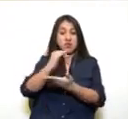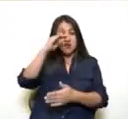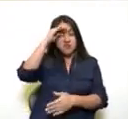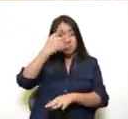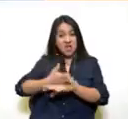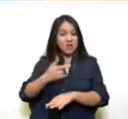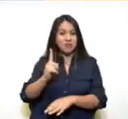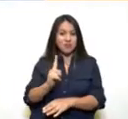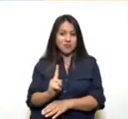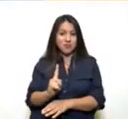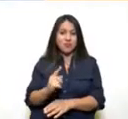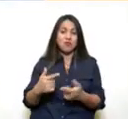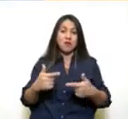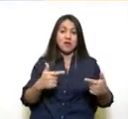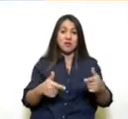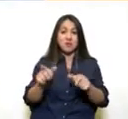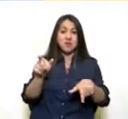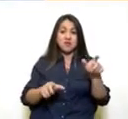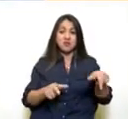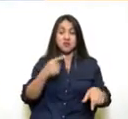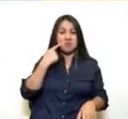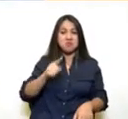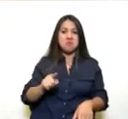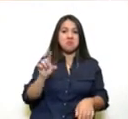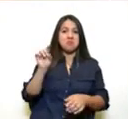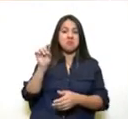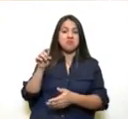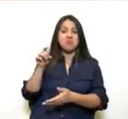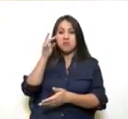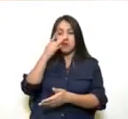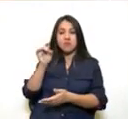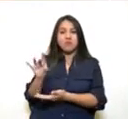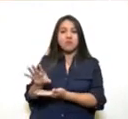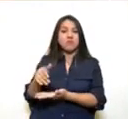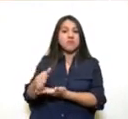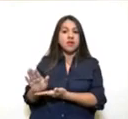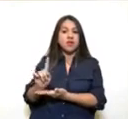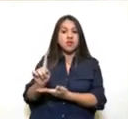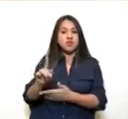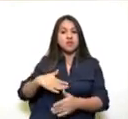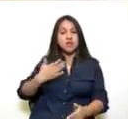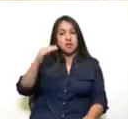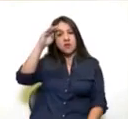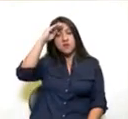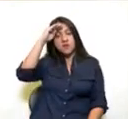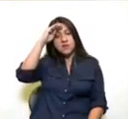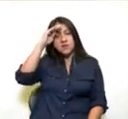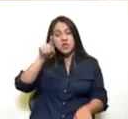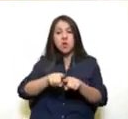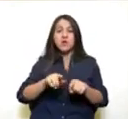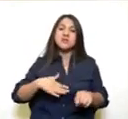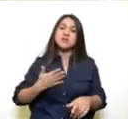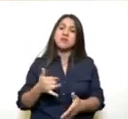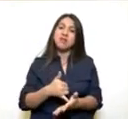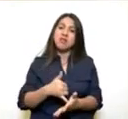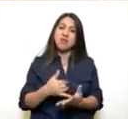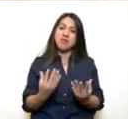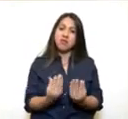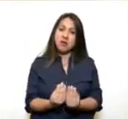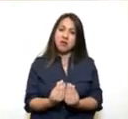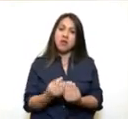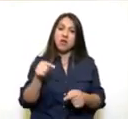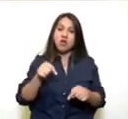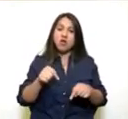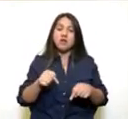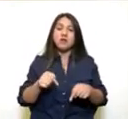los políticos pero si siguen organizándose se ha debilitado pero creo que hoy día está naciendo